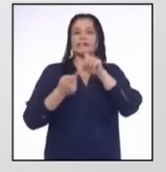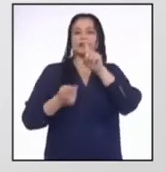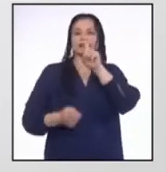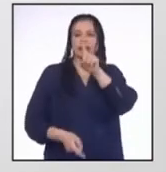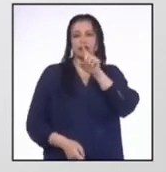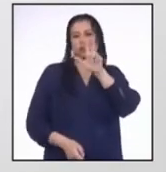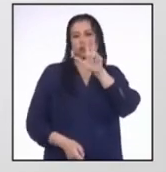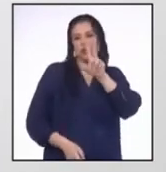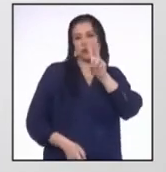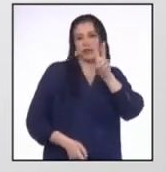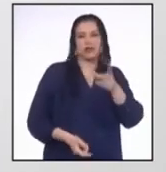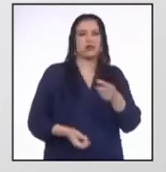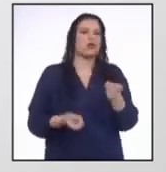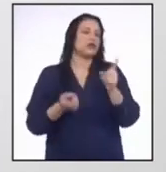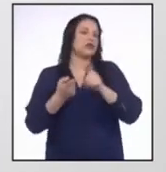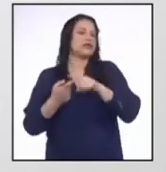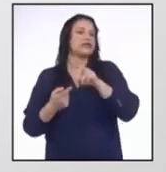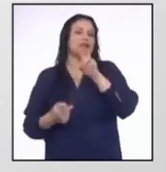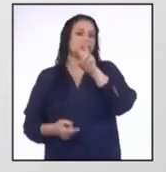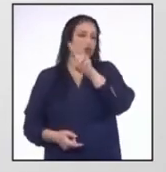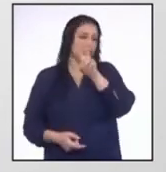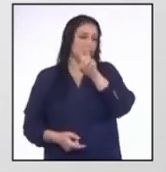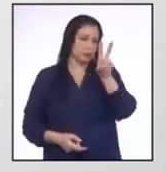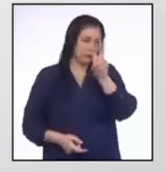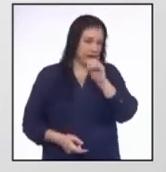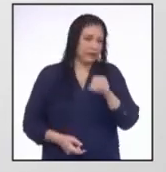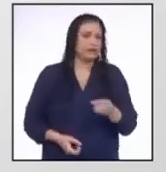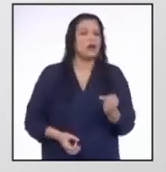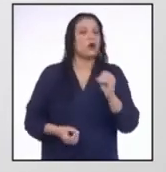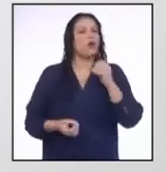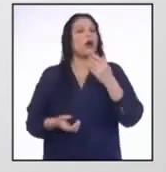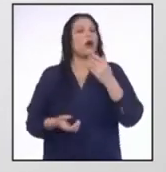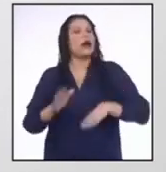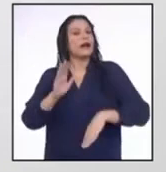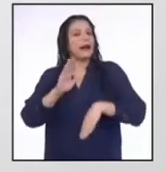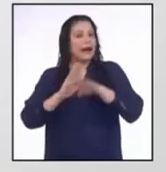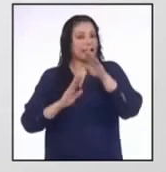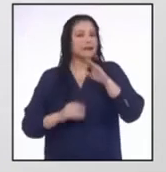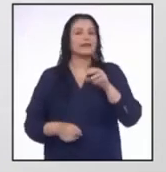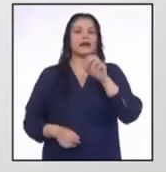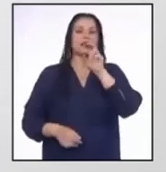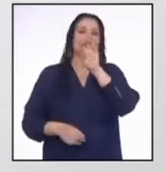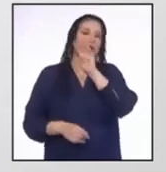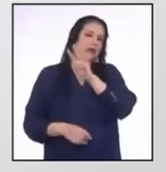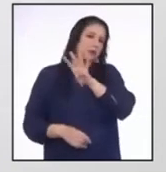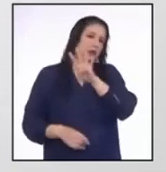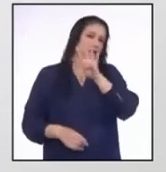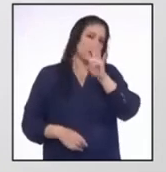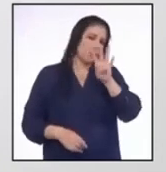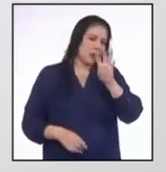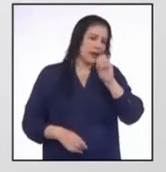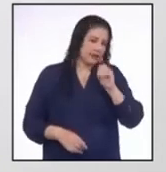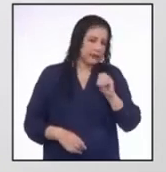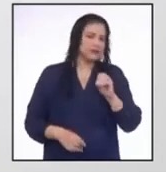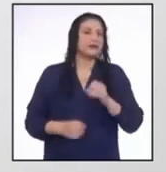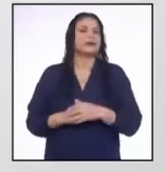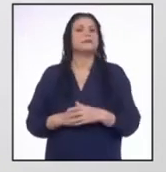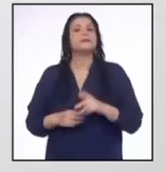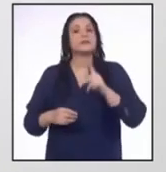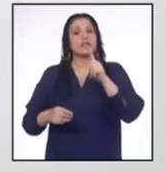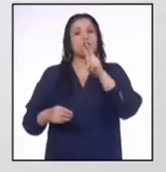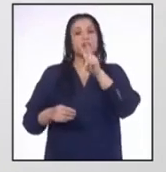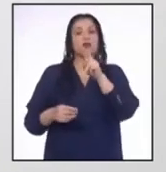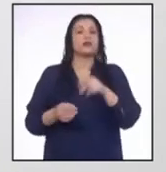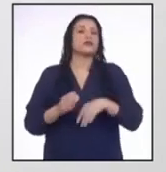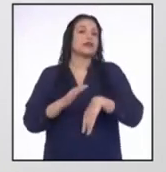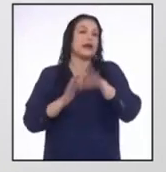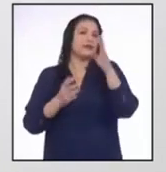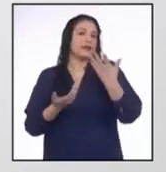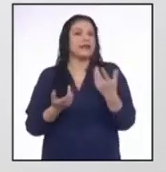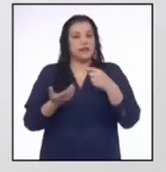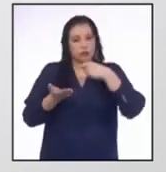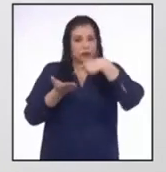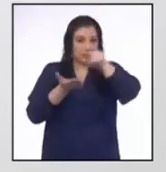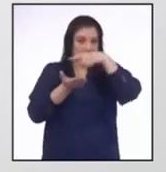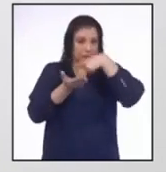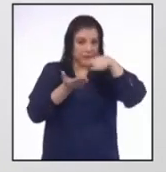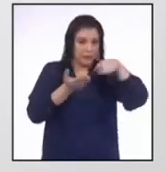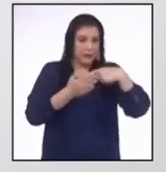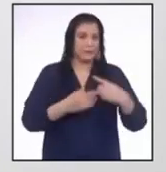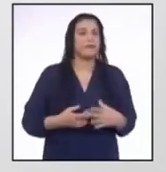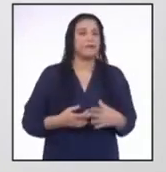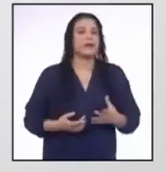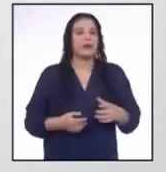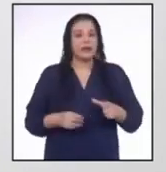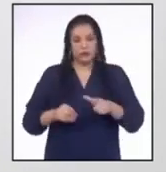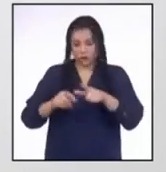132, 220 o incluso 440 kilovoltios antes de entregar a la red de transporte.